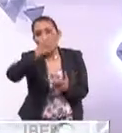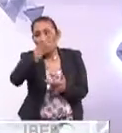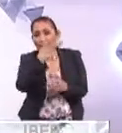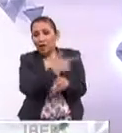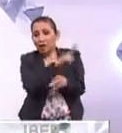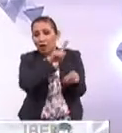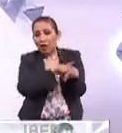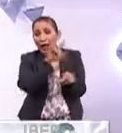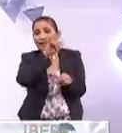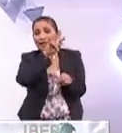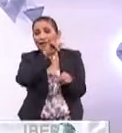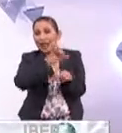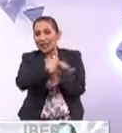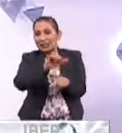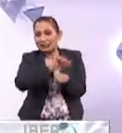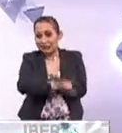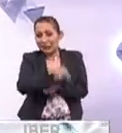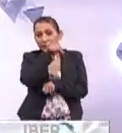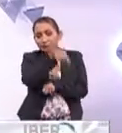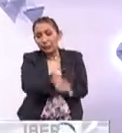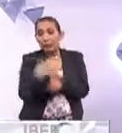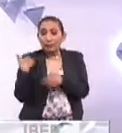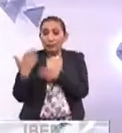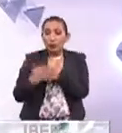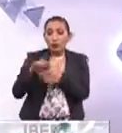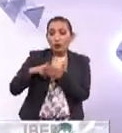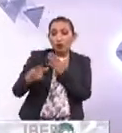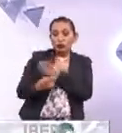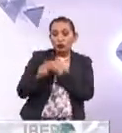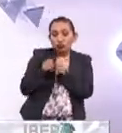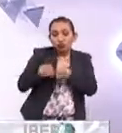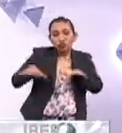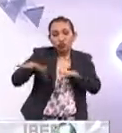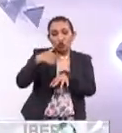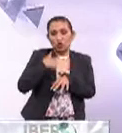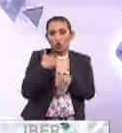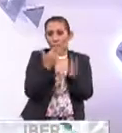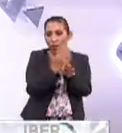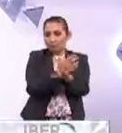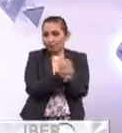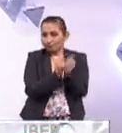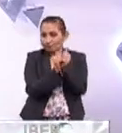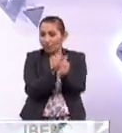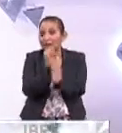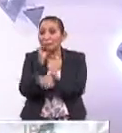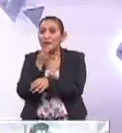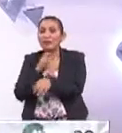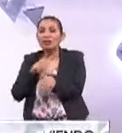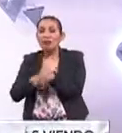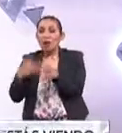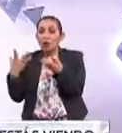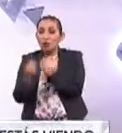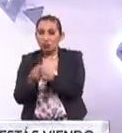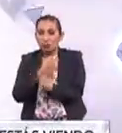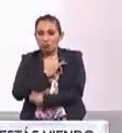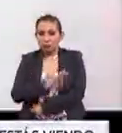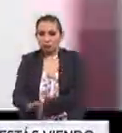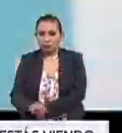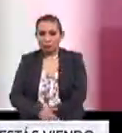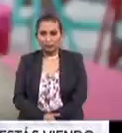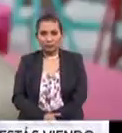Universidad Nacional del Litoral en Argentina, en el marco del proyecto Extensión Yo Acompaño, así como del festival Juntas